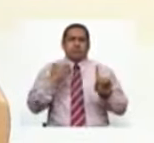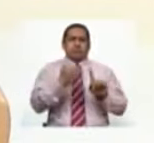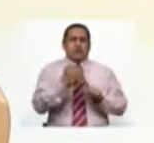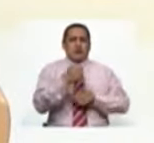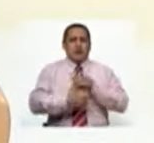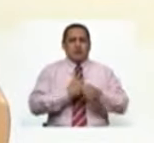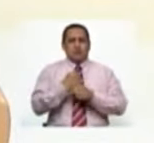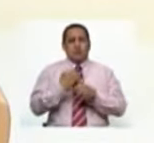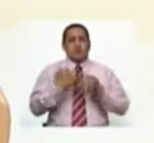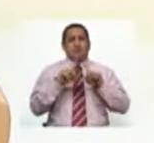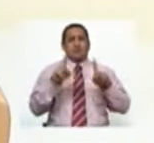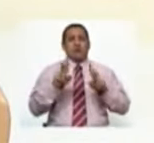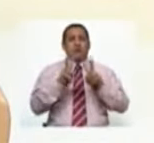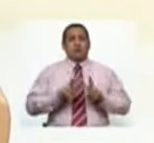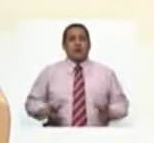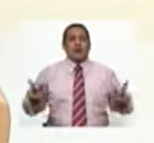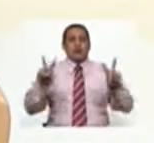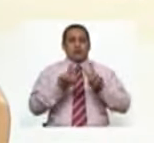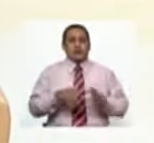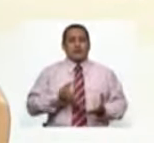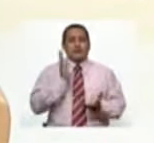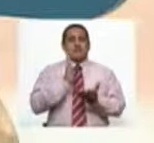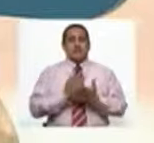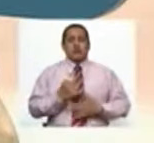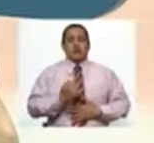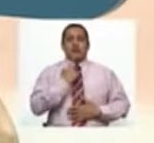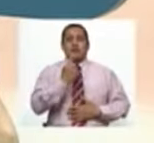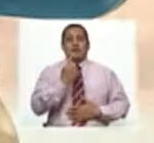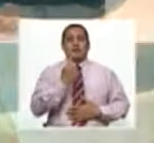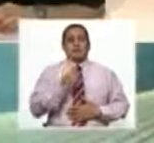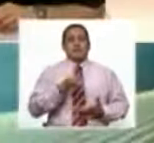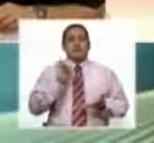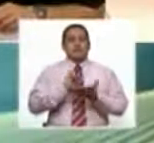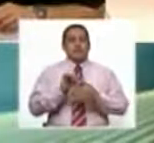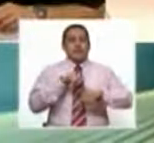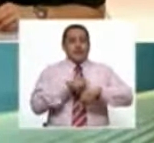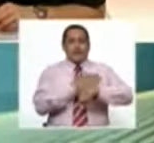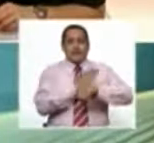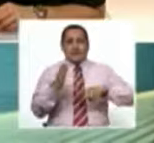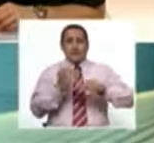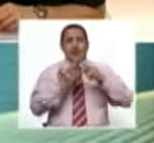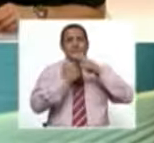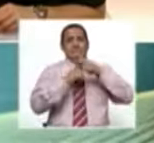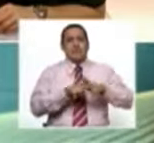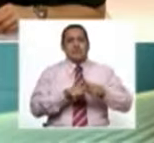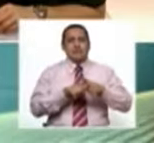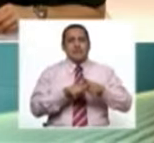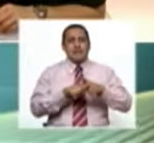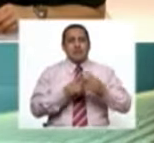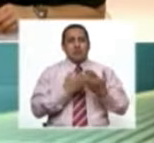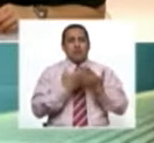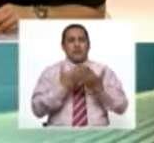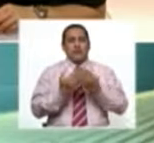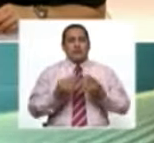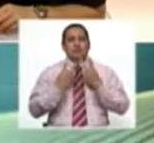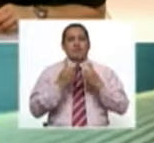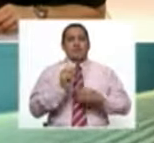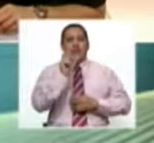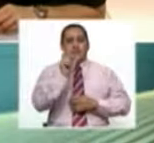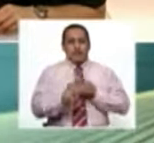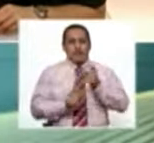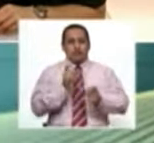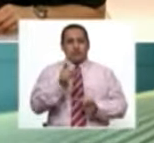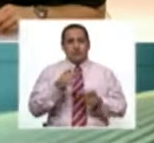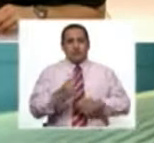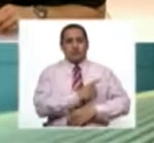Aparentemente ha pasado mucho tiempo, claro. Pero lo valioso de la sentencia, como hemos visto, es que el tiempo recién comienza a computarse desde